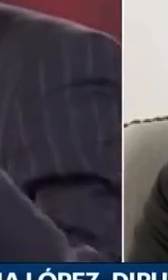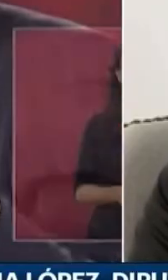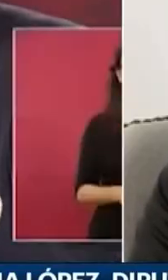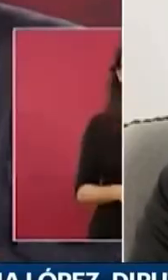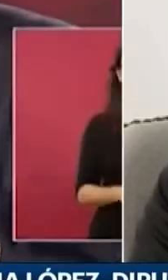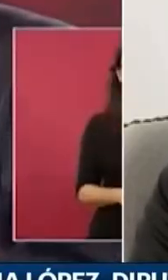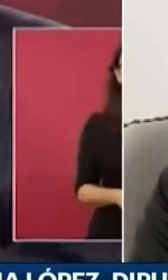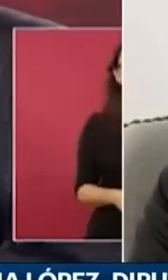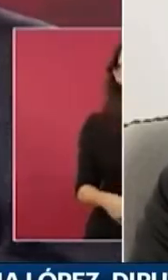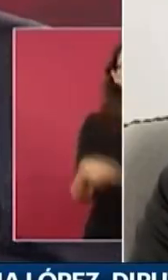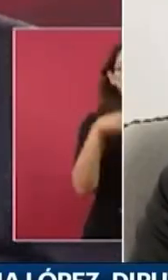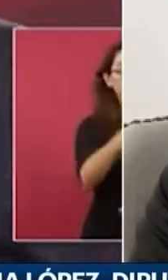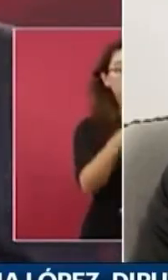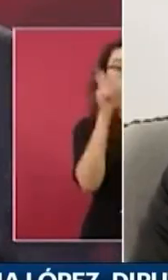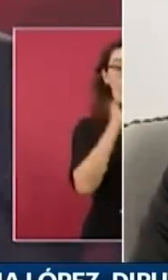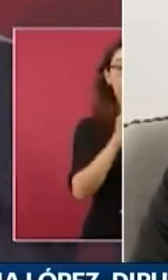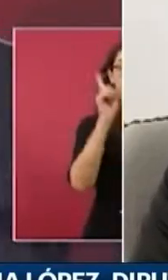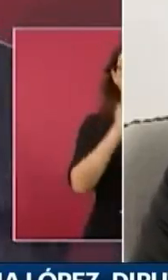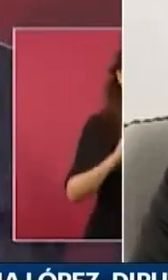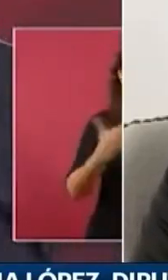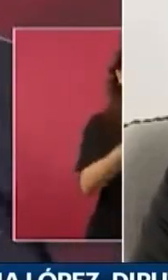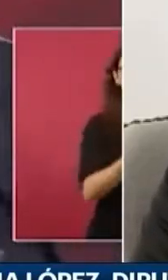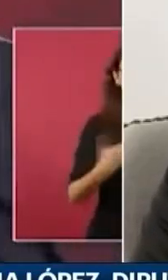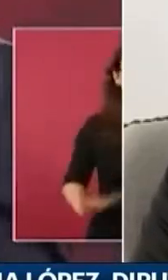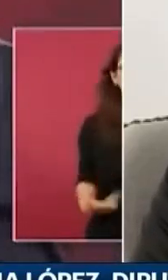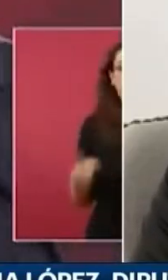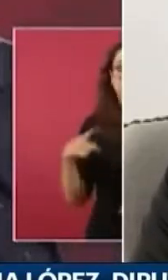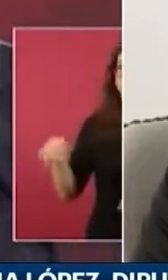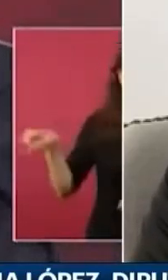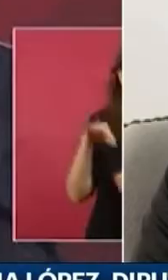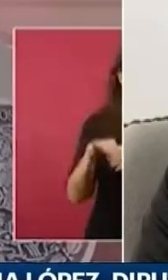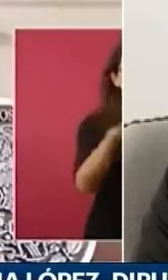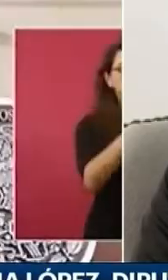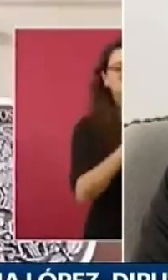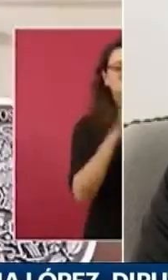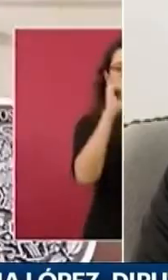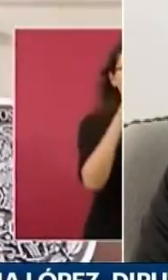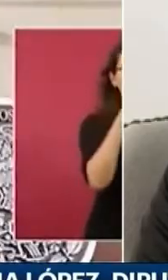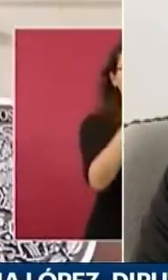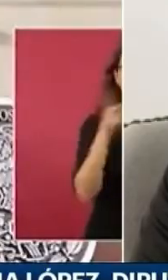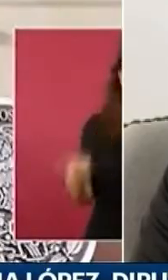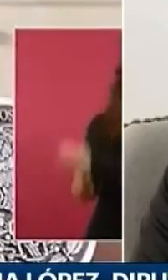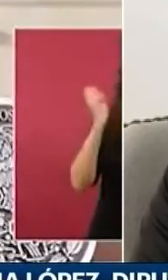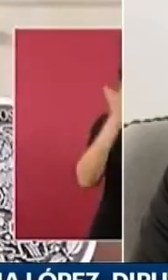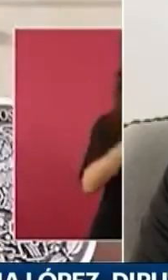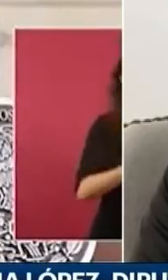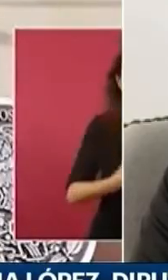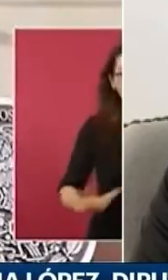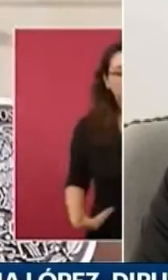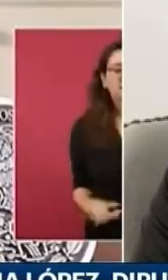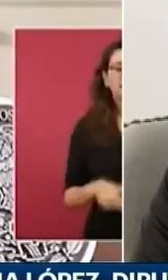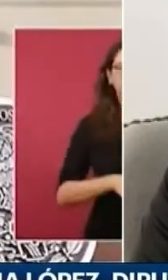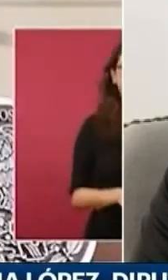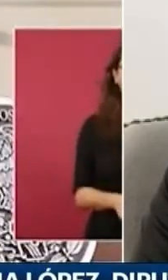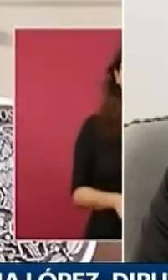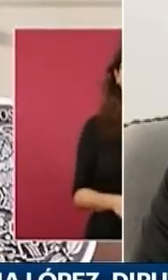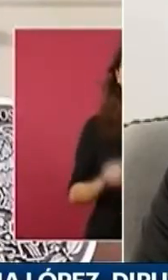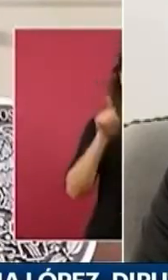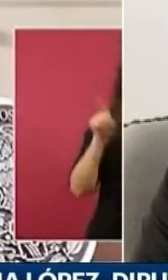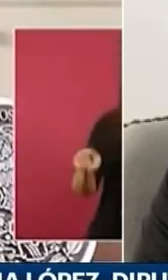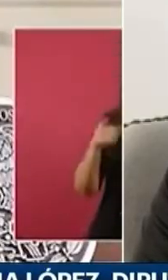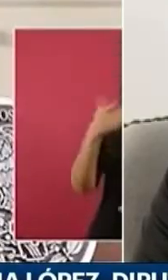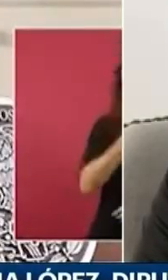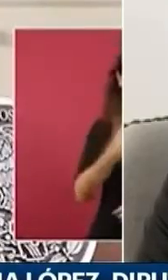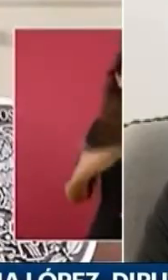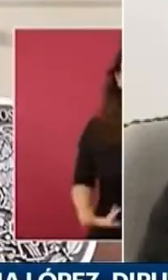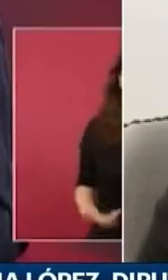de Pedro Castillo Terrones. Entonces, como diputada, como política, ya este escenario se está empeorando. ¿Qué va a